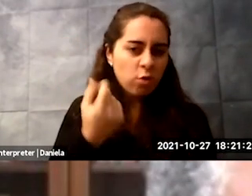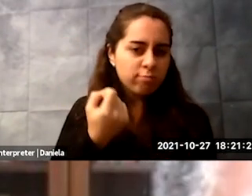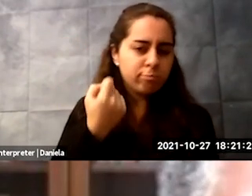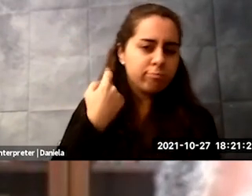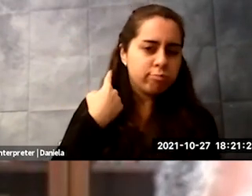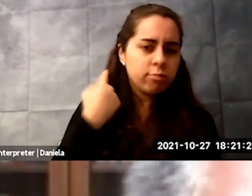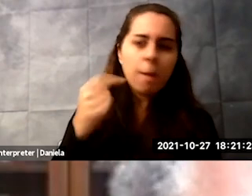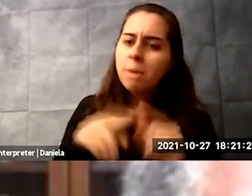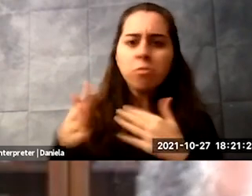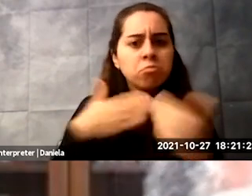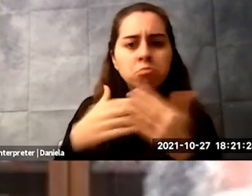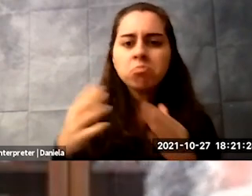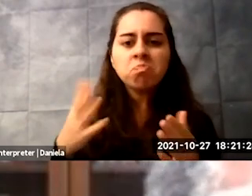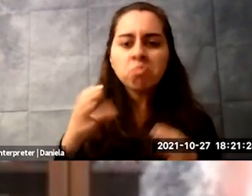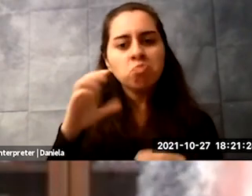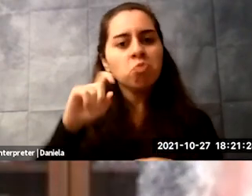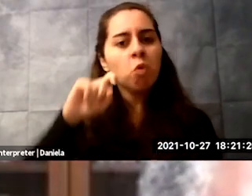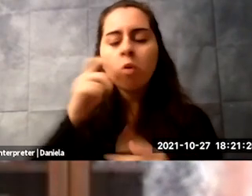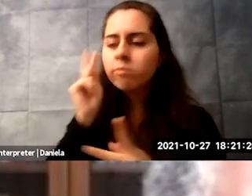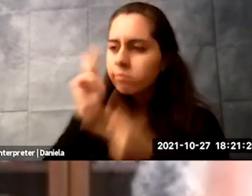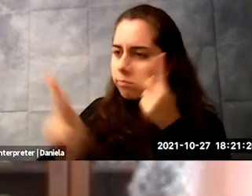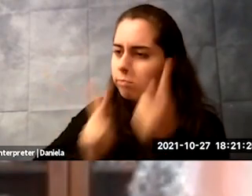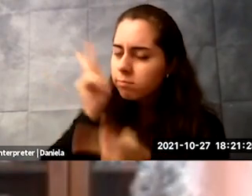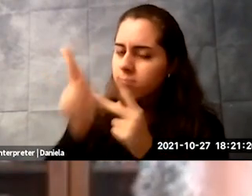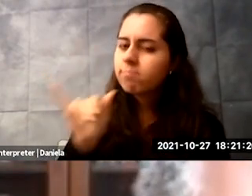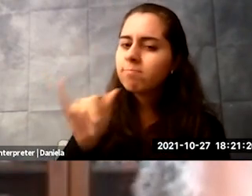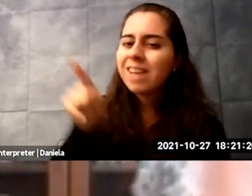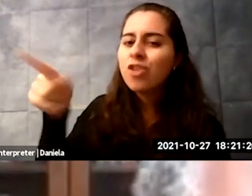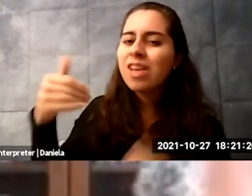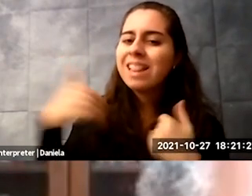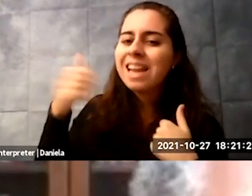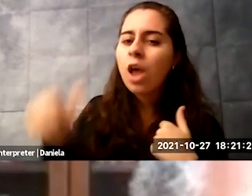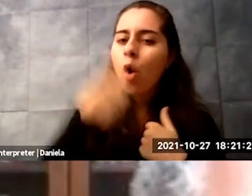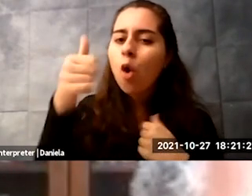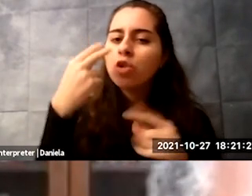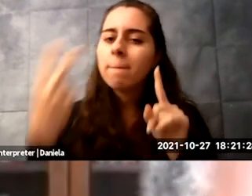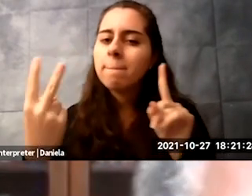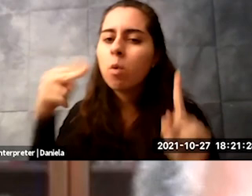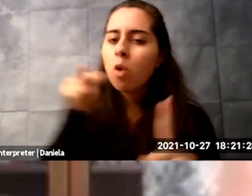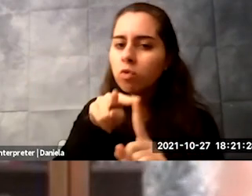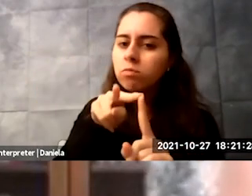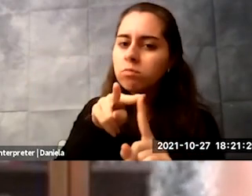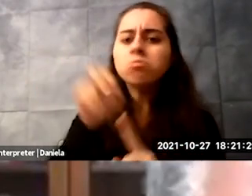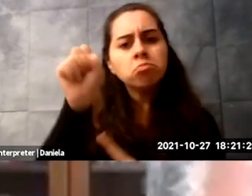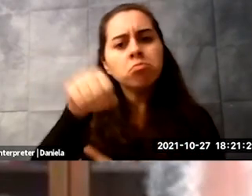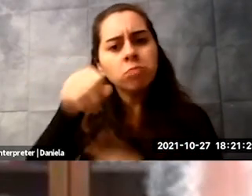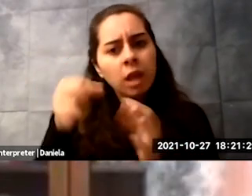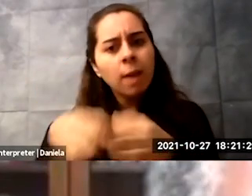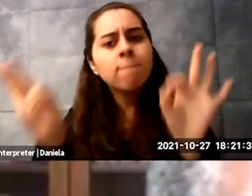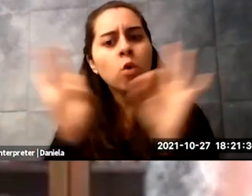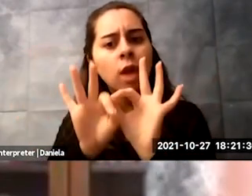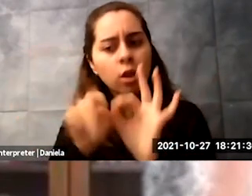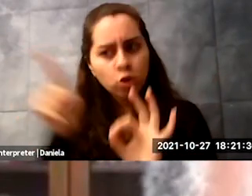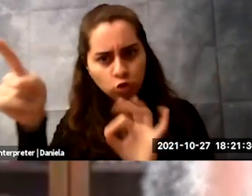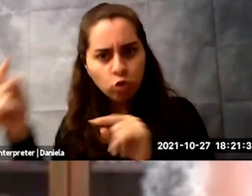visita. Me parecía que estaban trayendo otra mirada. Me parecía que era importante lo que la presencia misma quería decir.